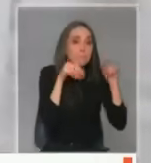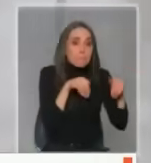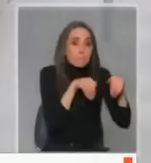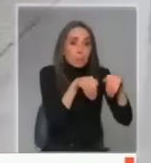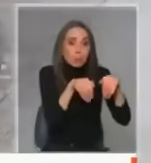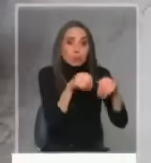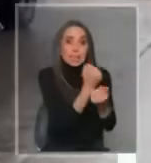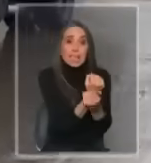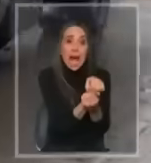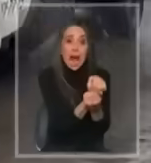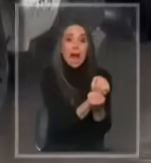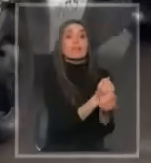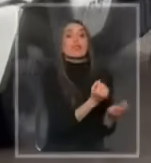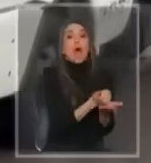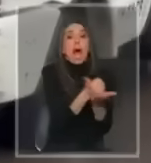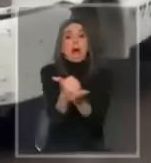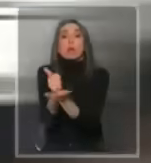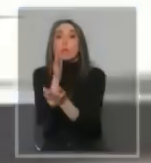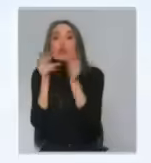falta de locomoción colectiva.